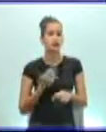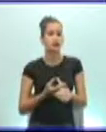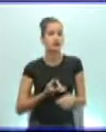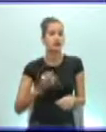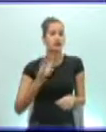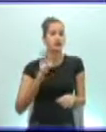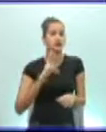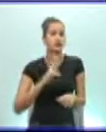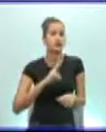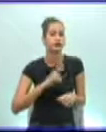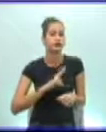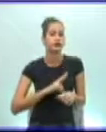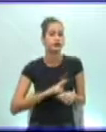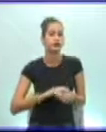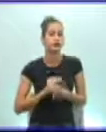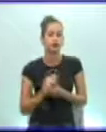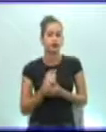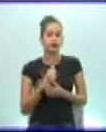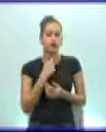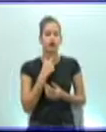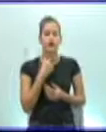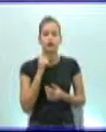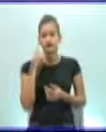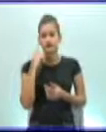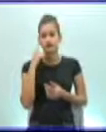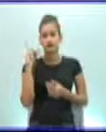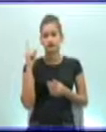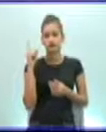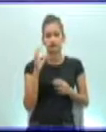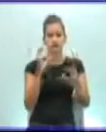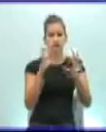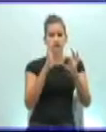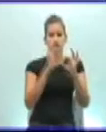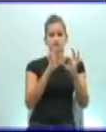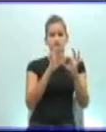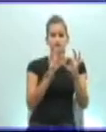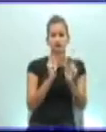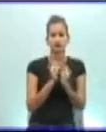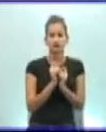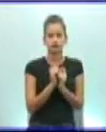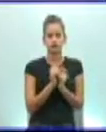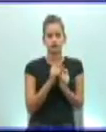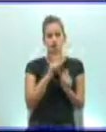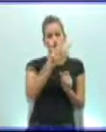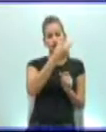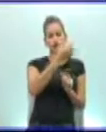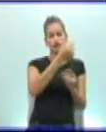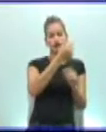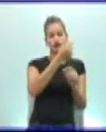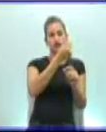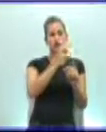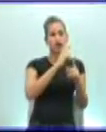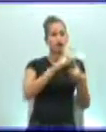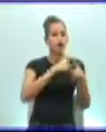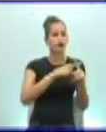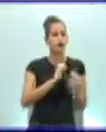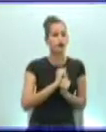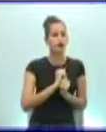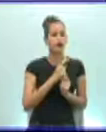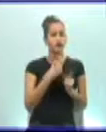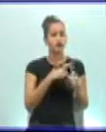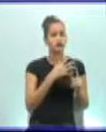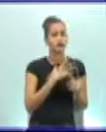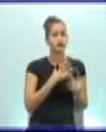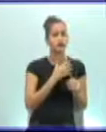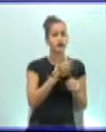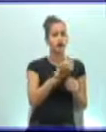ayuda. Por ejemplo, vamos a representar los dos conjuntos, ahí se los traigo. Y la primera condición, X pertenece a, en el caso que les estoy mostrando, ahí lo pueden ver,